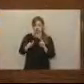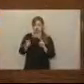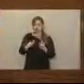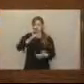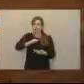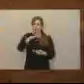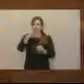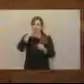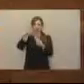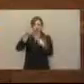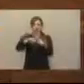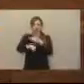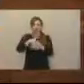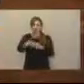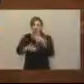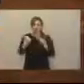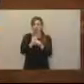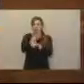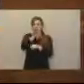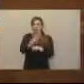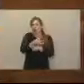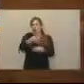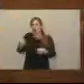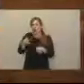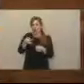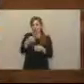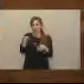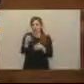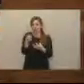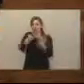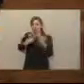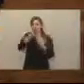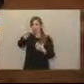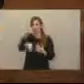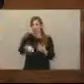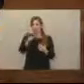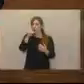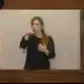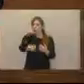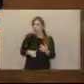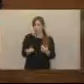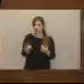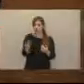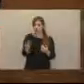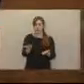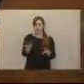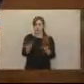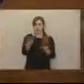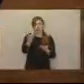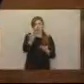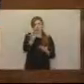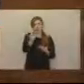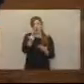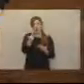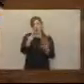de controlar la gestión, de hacer que la misma sea eficaz, eficiente y transparente, porque aquí se han jugado con mucho dinero de los